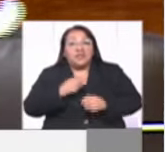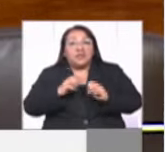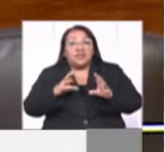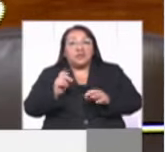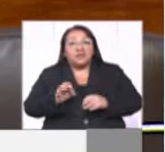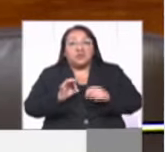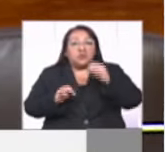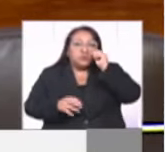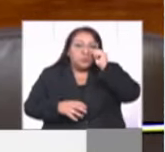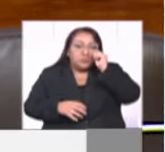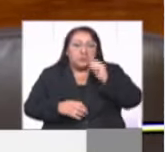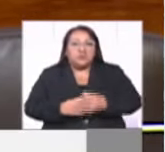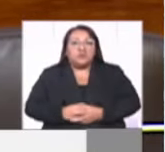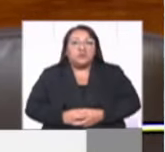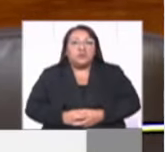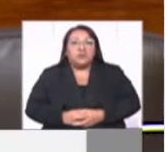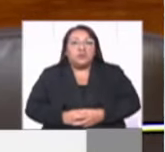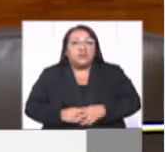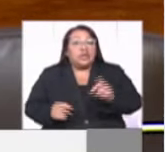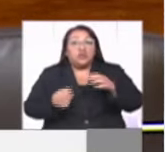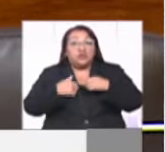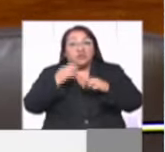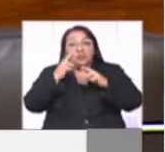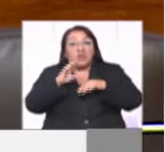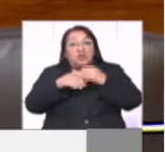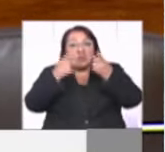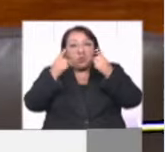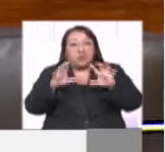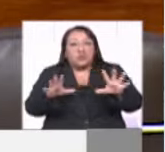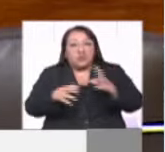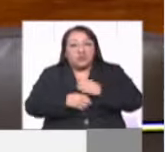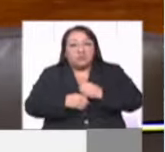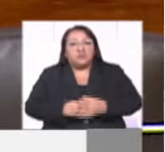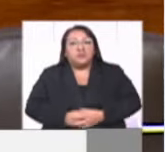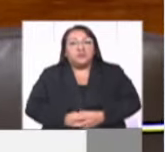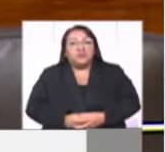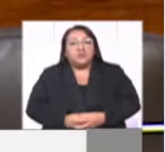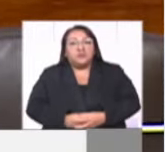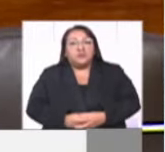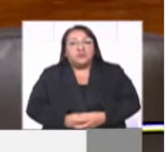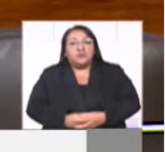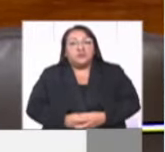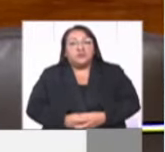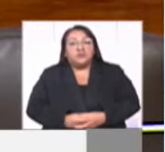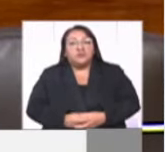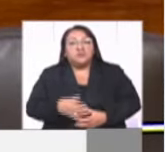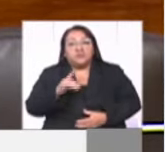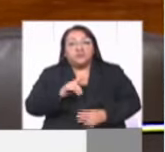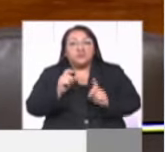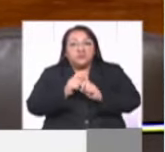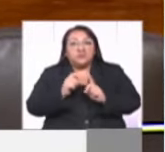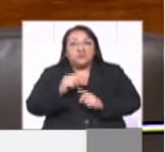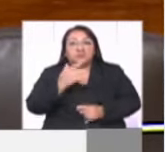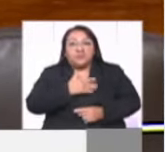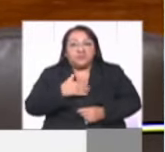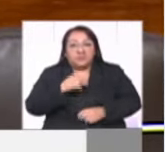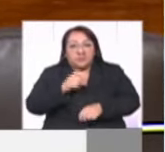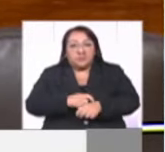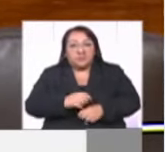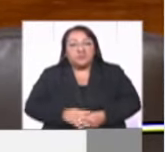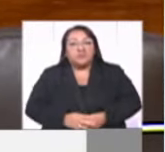son ya inviolables por los acuerdos que ya hemos tomado. Por eso quería hacer uso de la palabra, presidente, en este